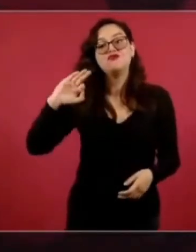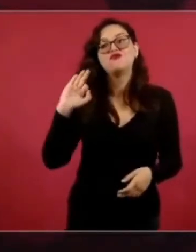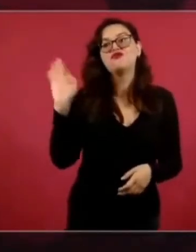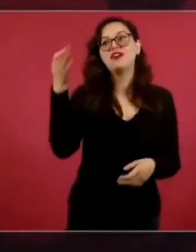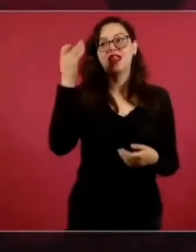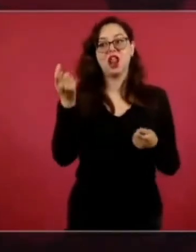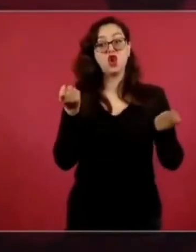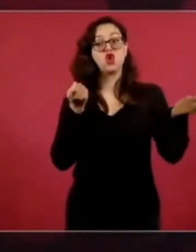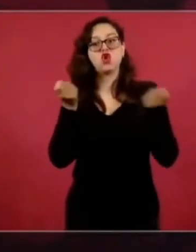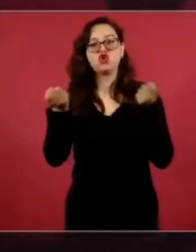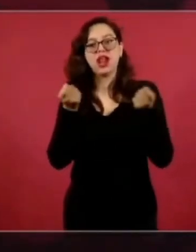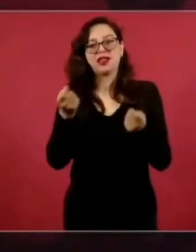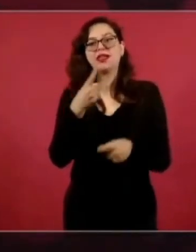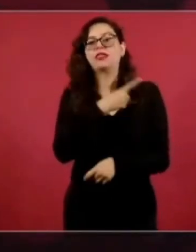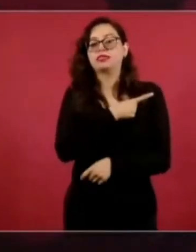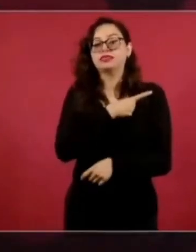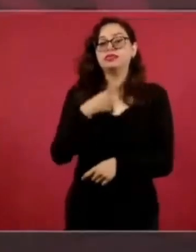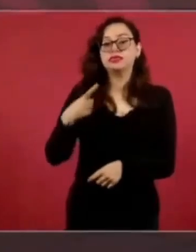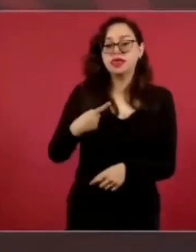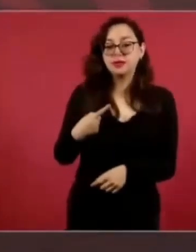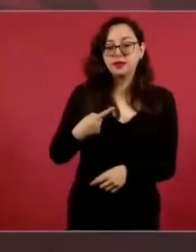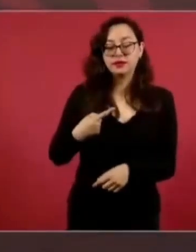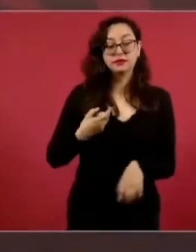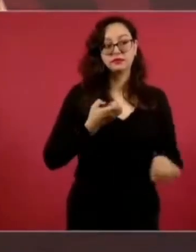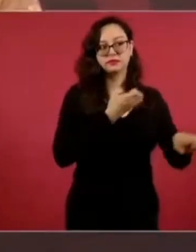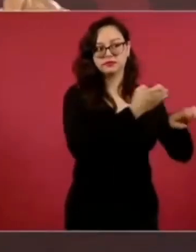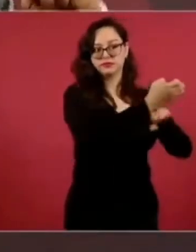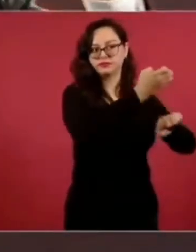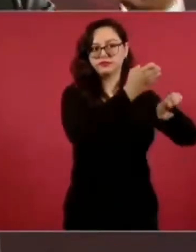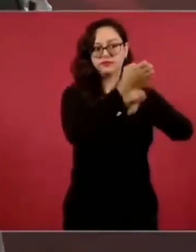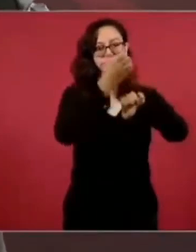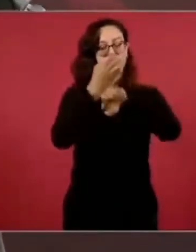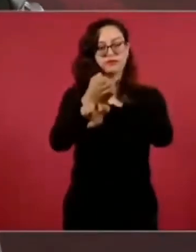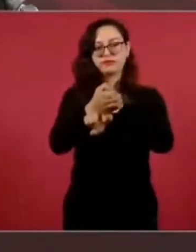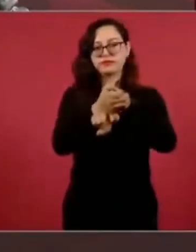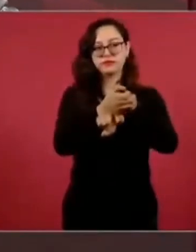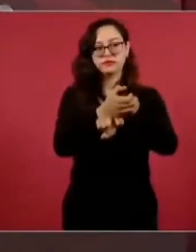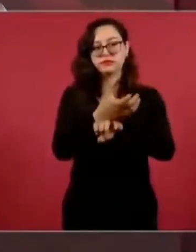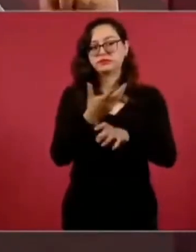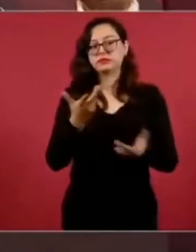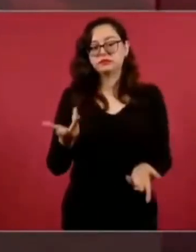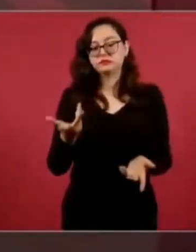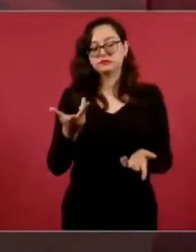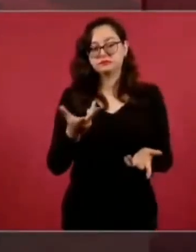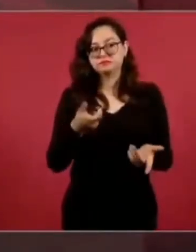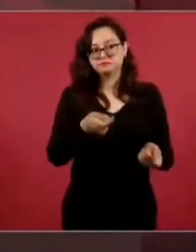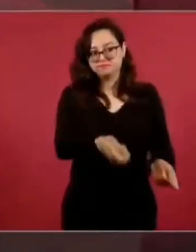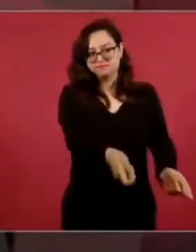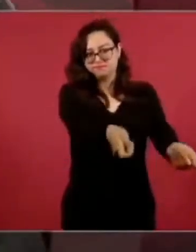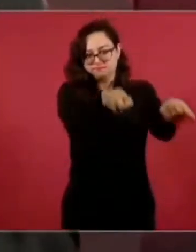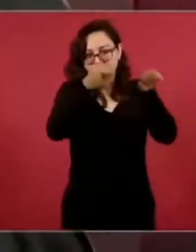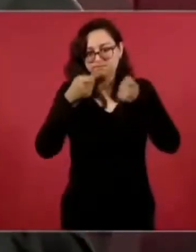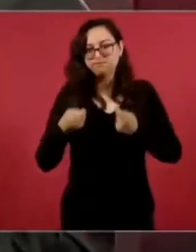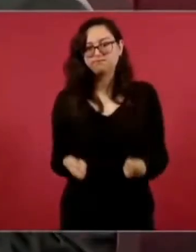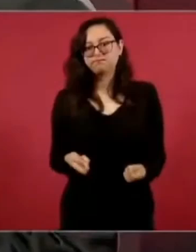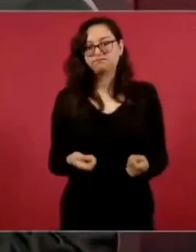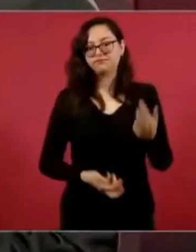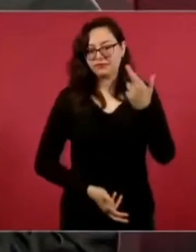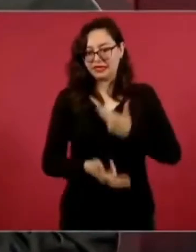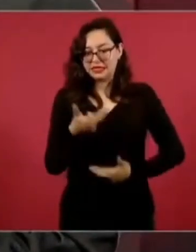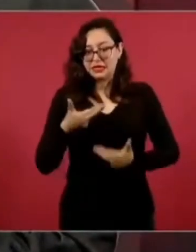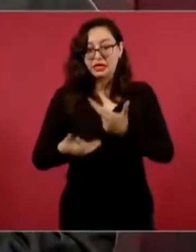no solo la federación le entregue el dinero a los estados. Esto que estamos viendo